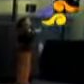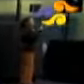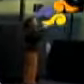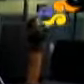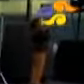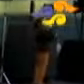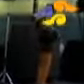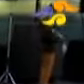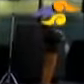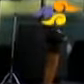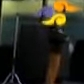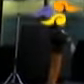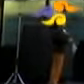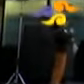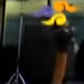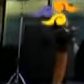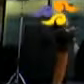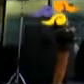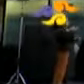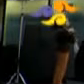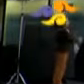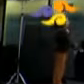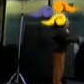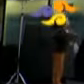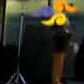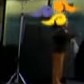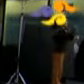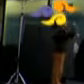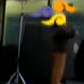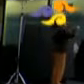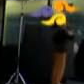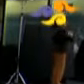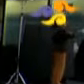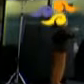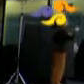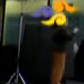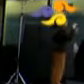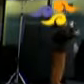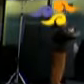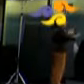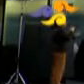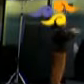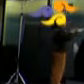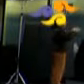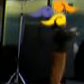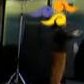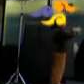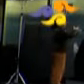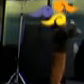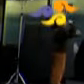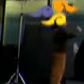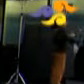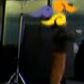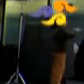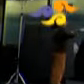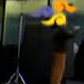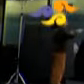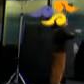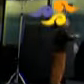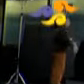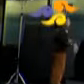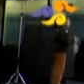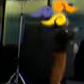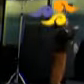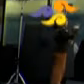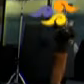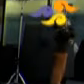es el titular del Consulado General de México en Montreal y previamente se desempeñó como embajador de México en Argentina. Ha